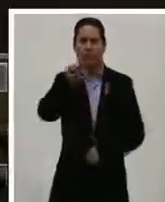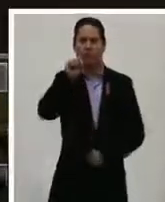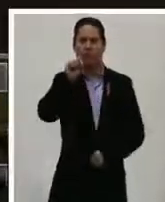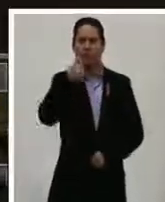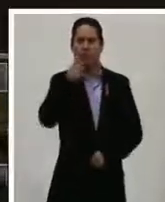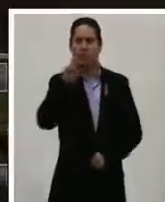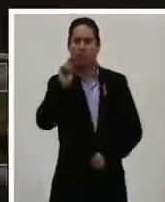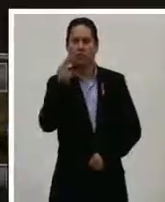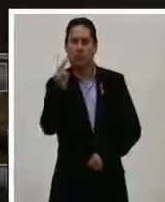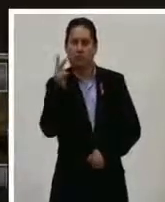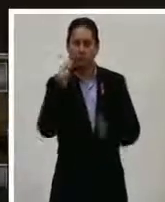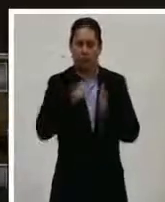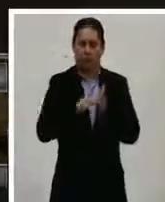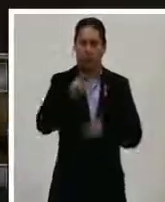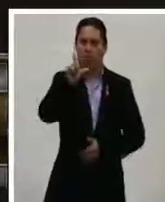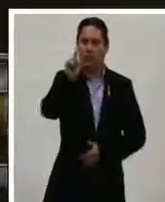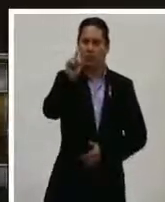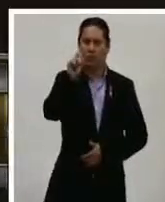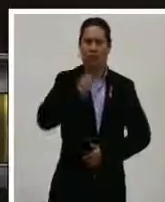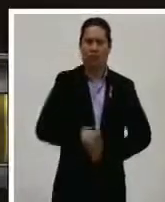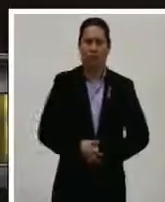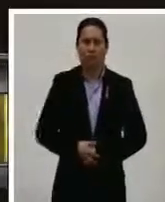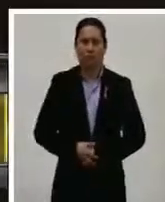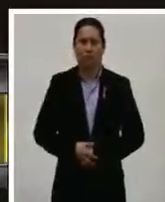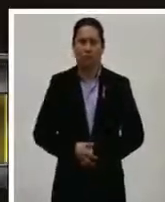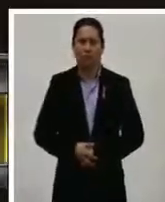26 de noviembre del 2020